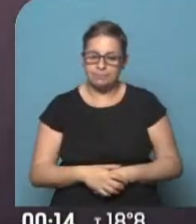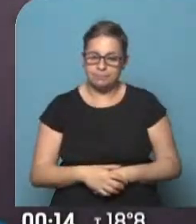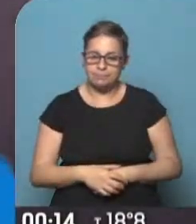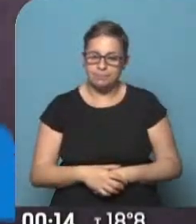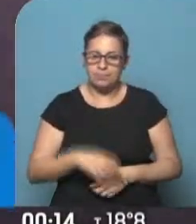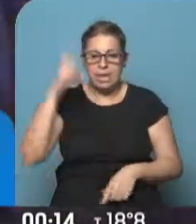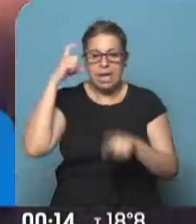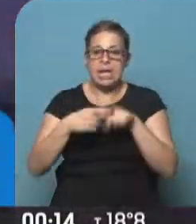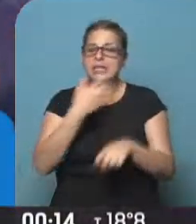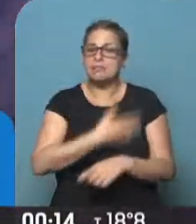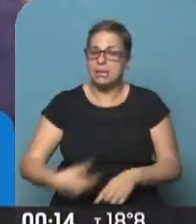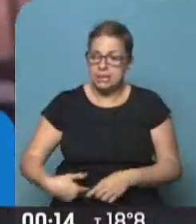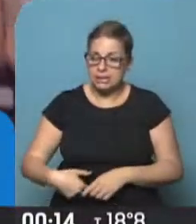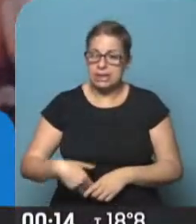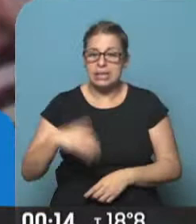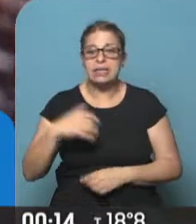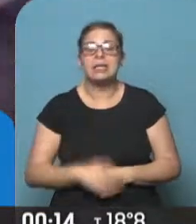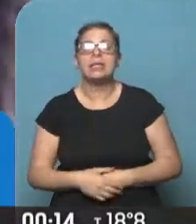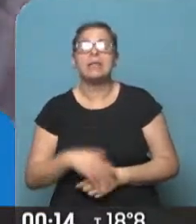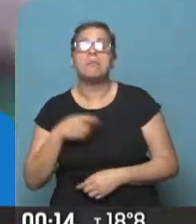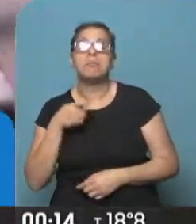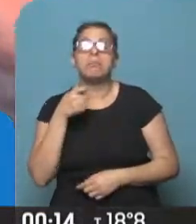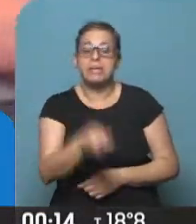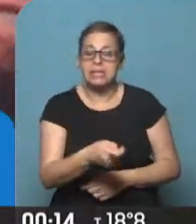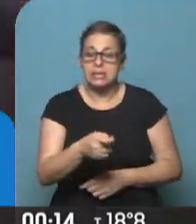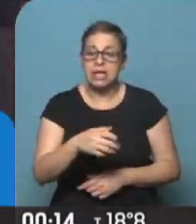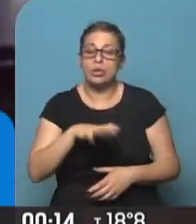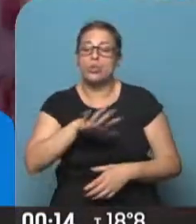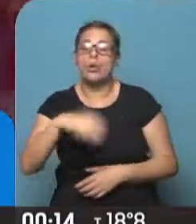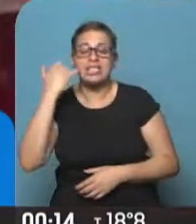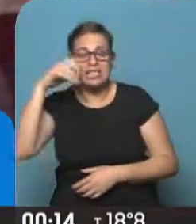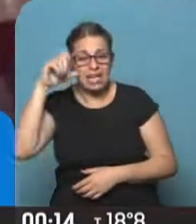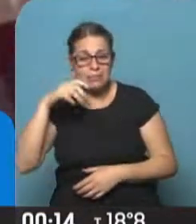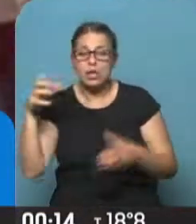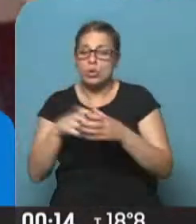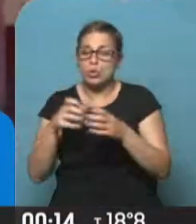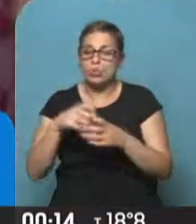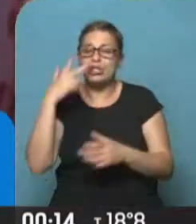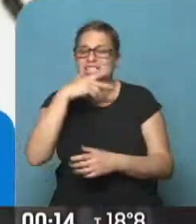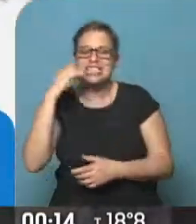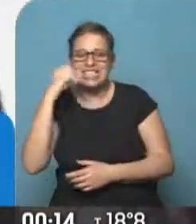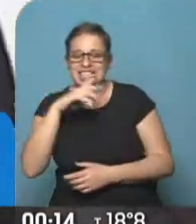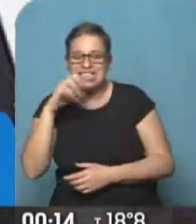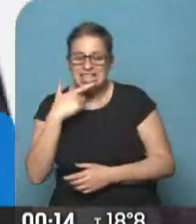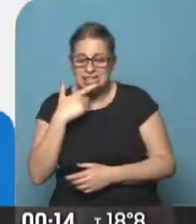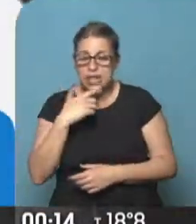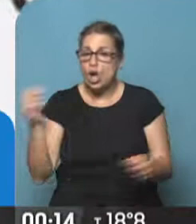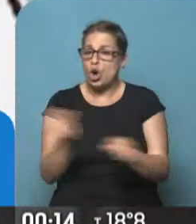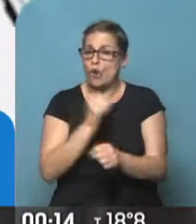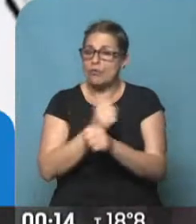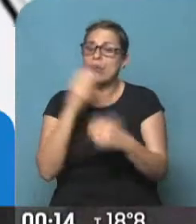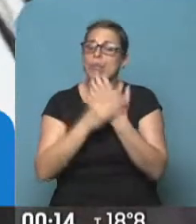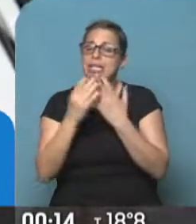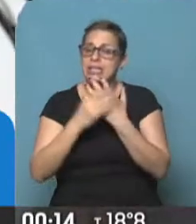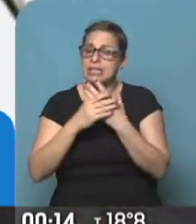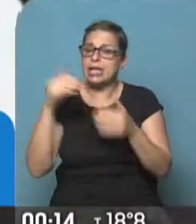El expresidente Ali Abdalá Saleh fue asesinado en Yemen a manos del grupo rebelde chií de los hutíes. Así lo confirmó el Ministerio del